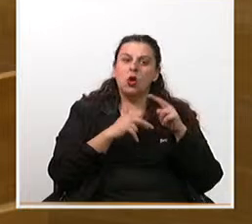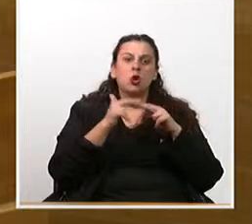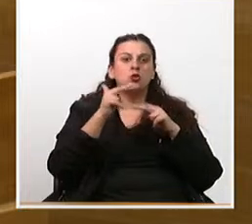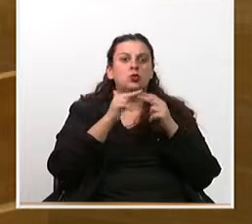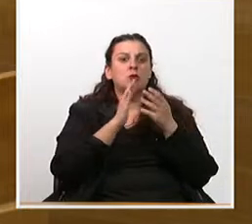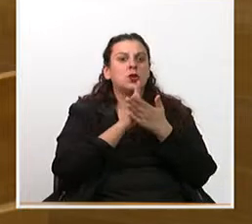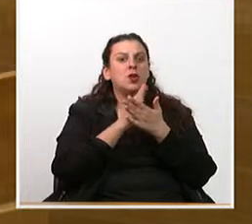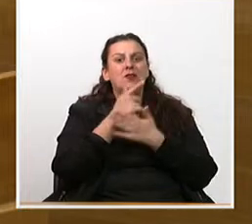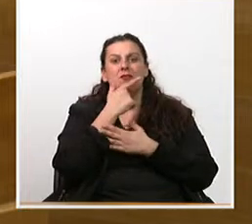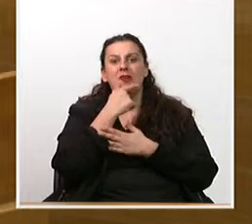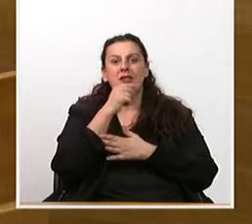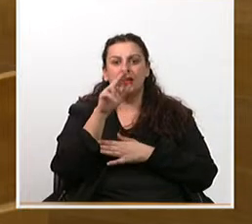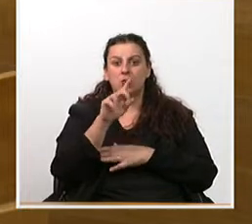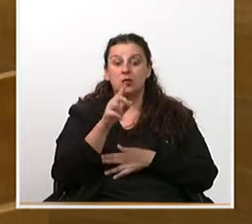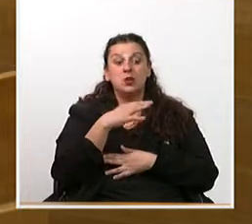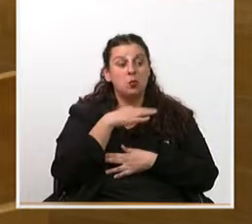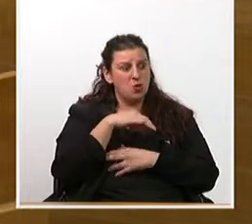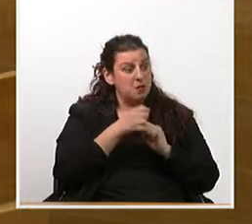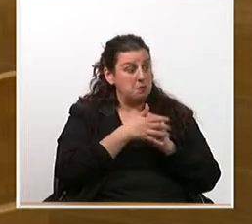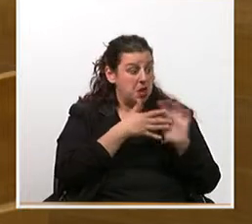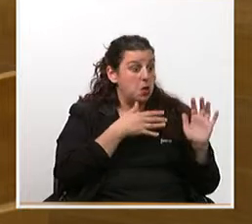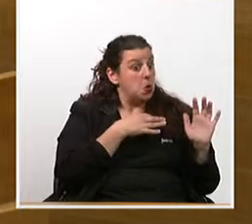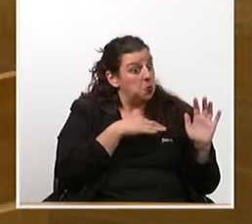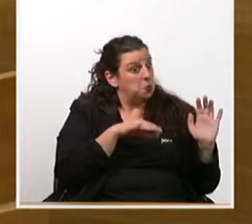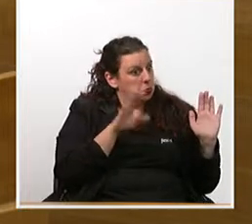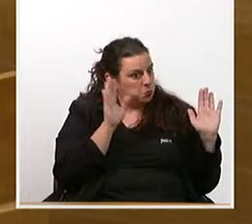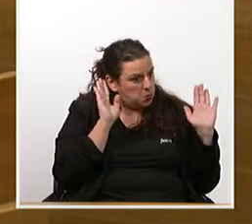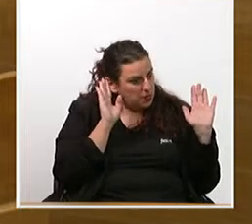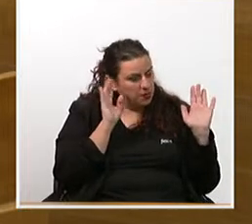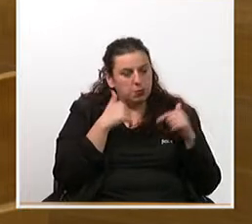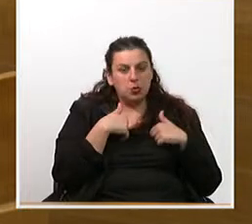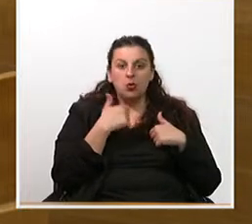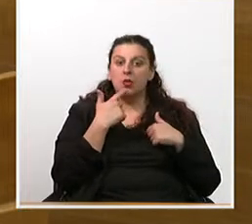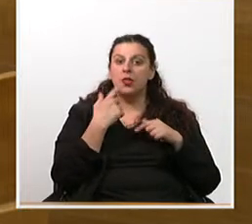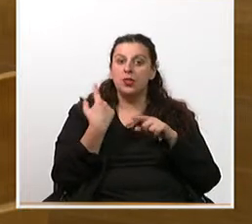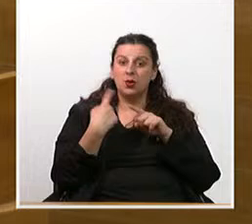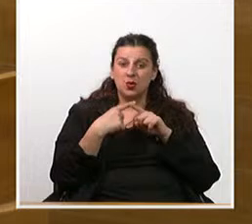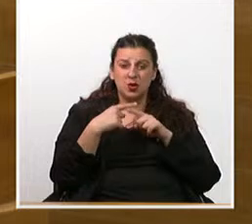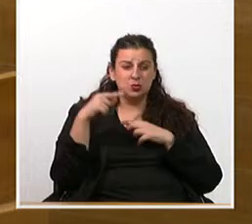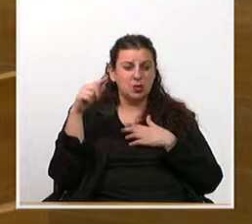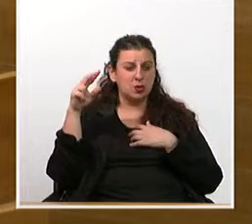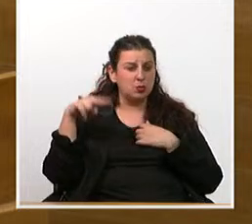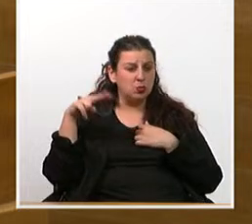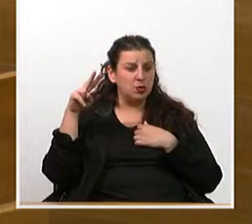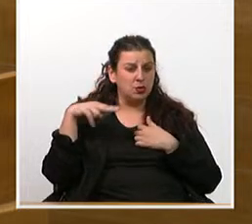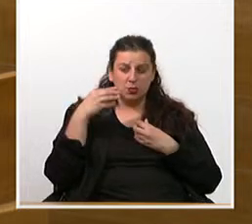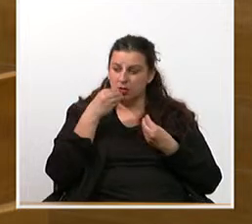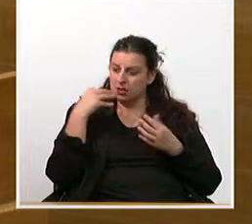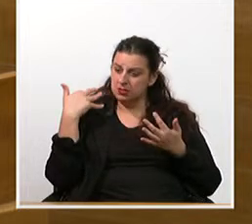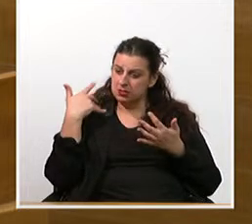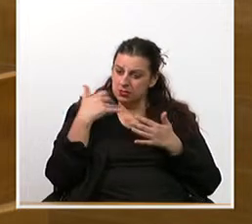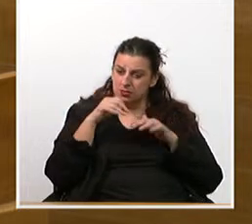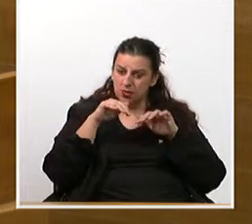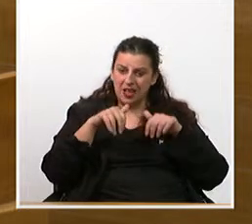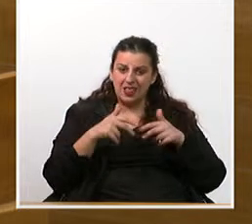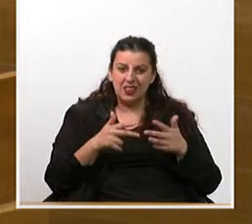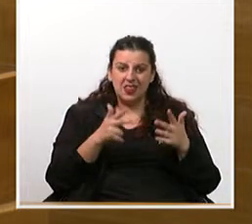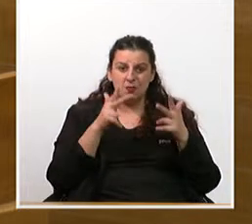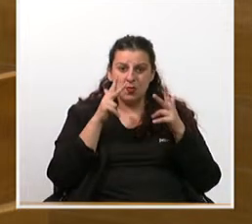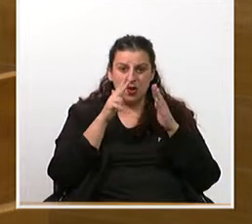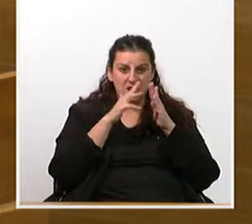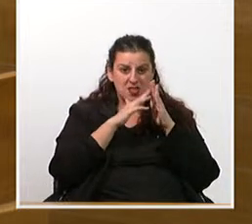s posibl pero que una Cos en la historia de la Democracia